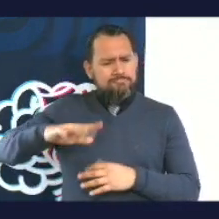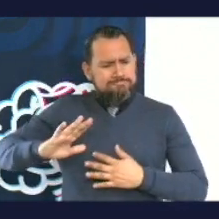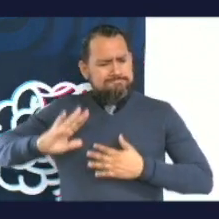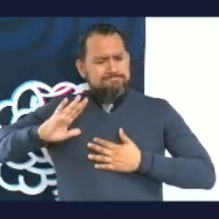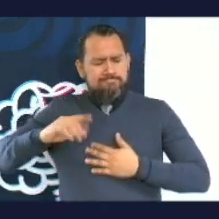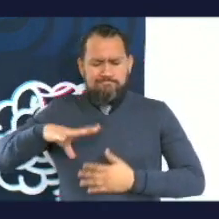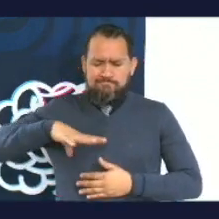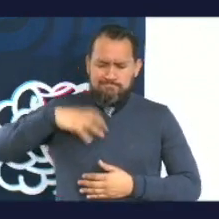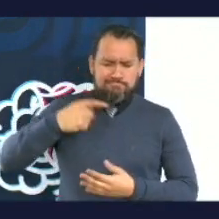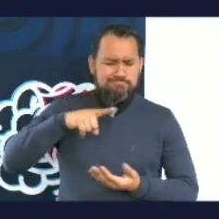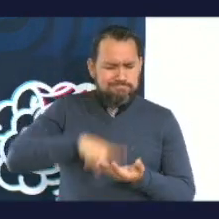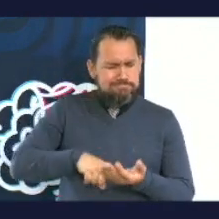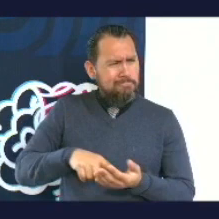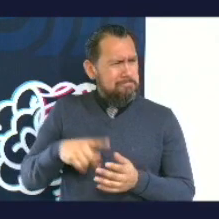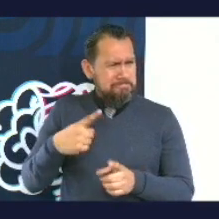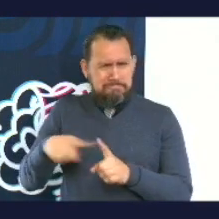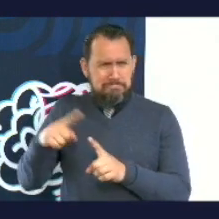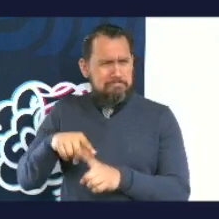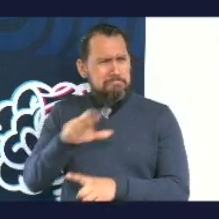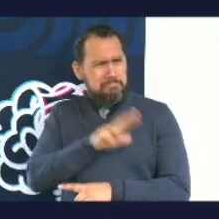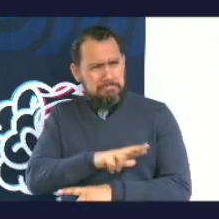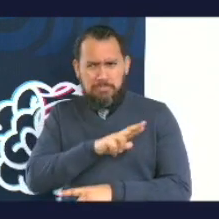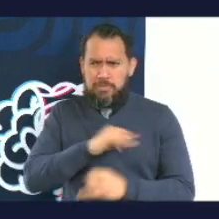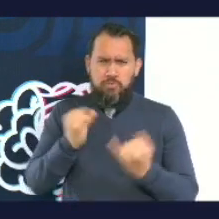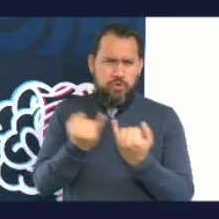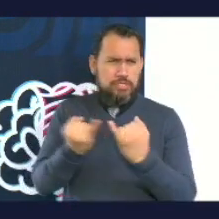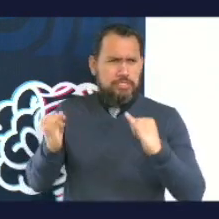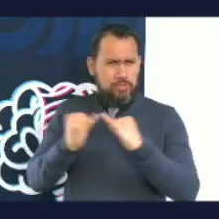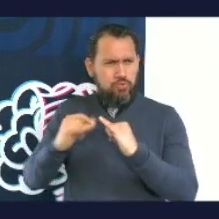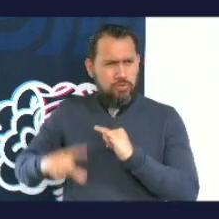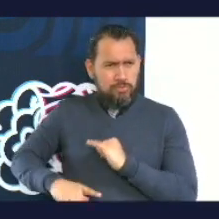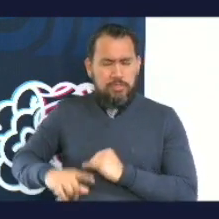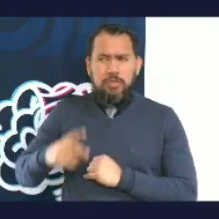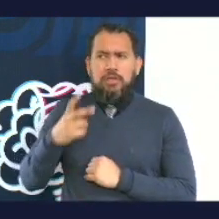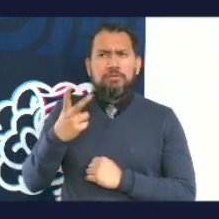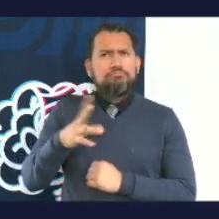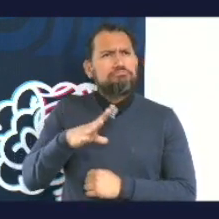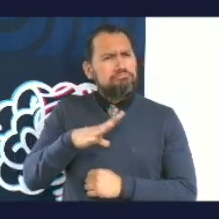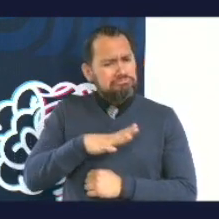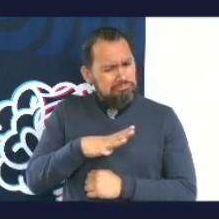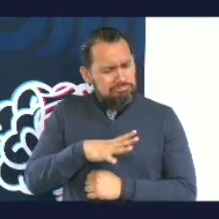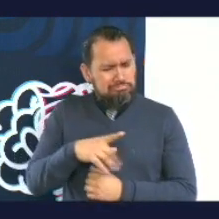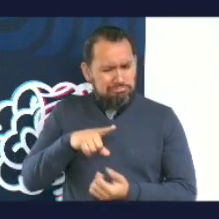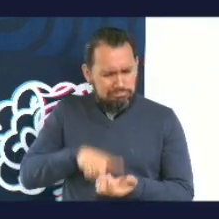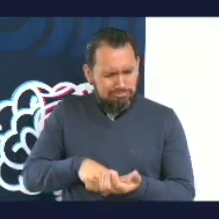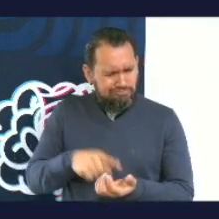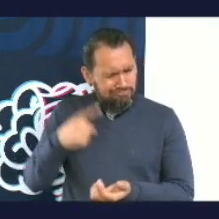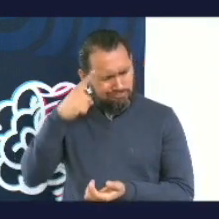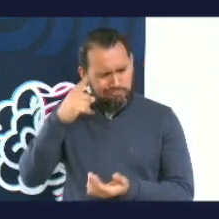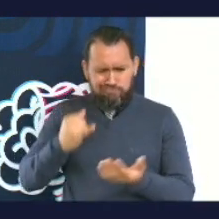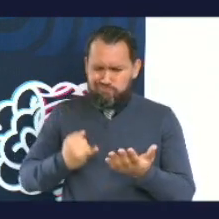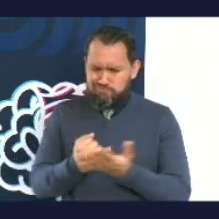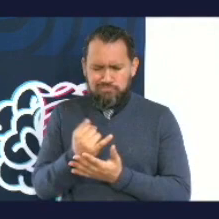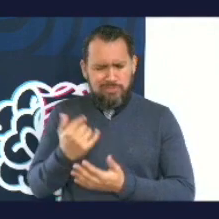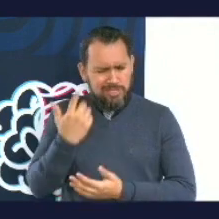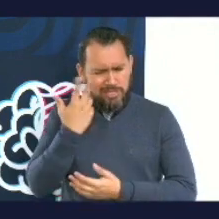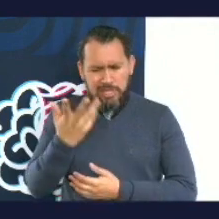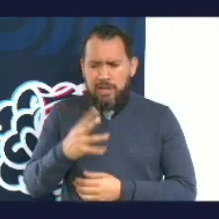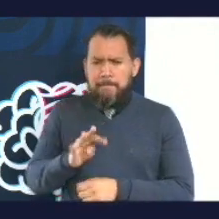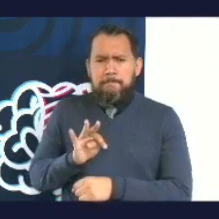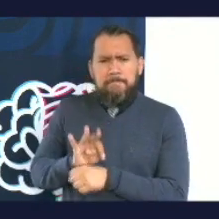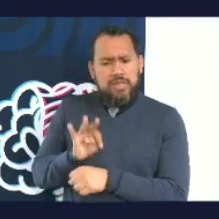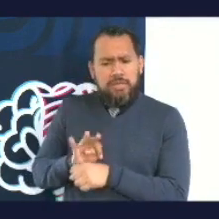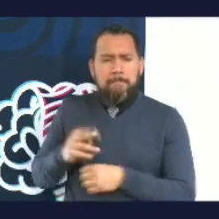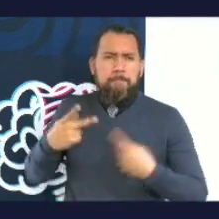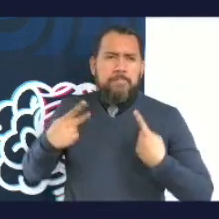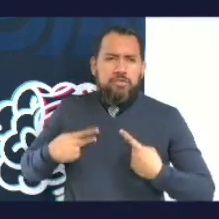disciplinas del sector privado como el sector público tienen de una manera significativa para fortalecer la protección de